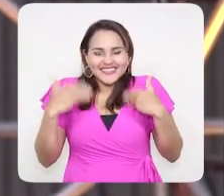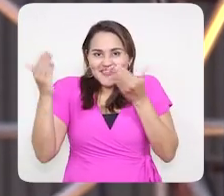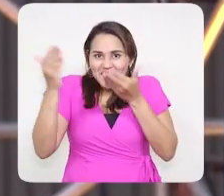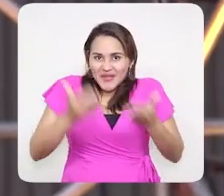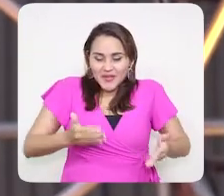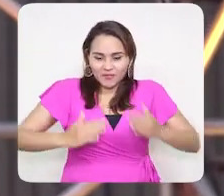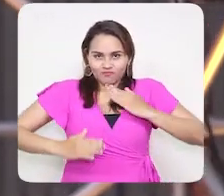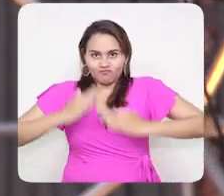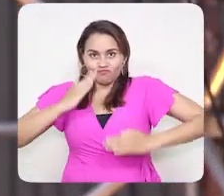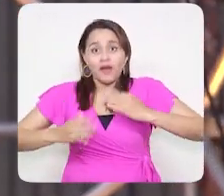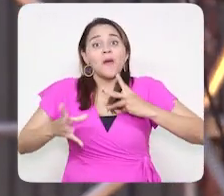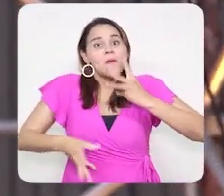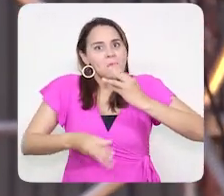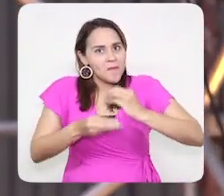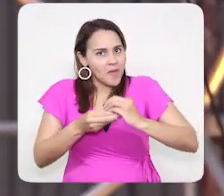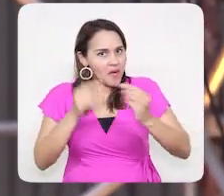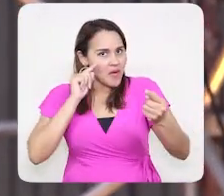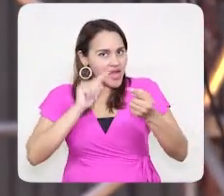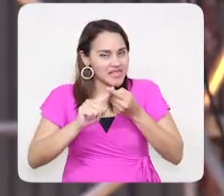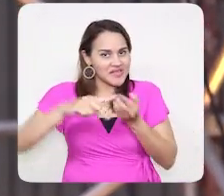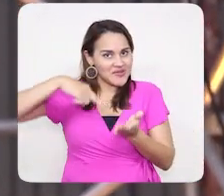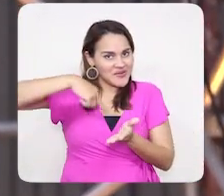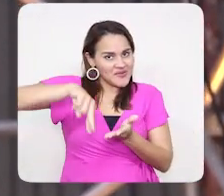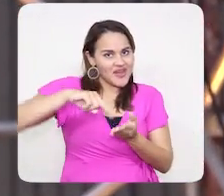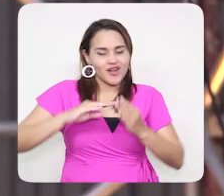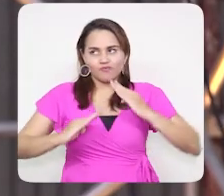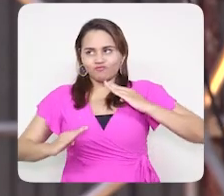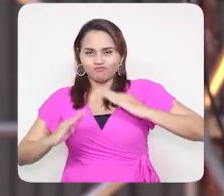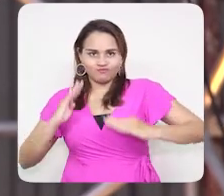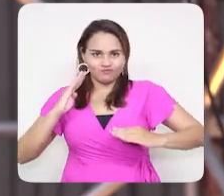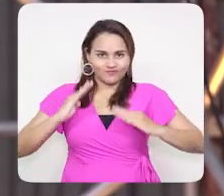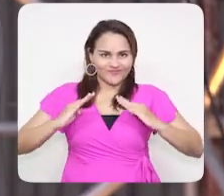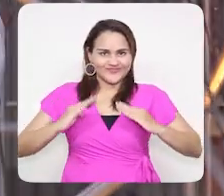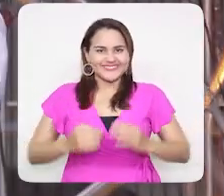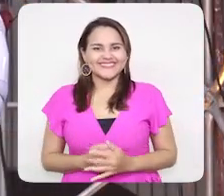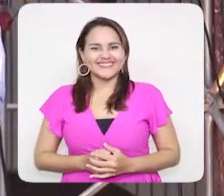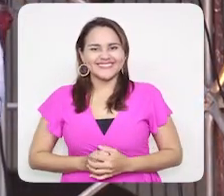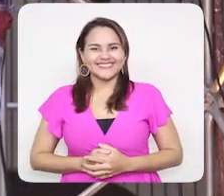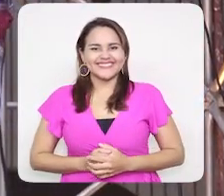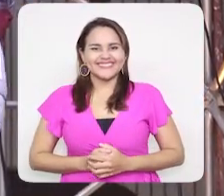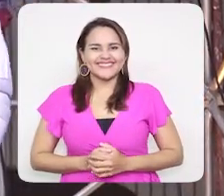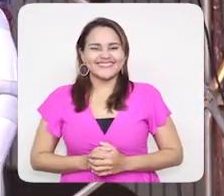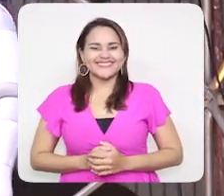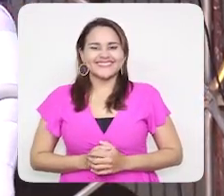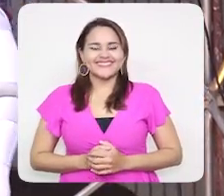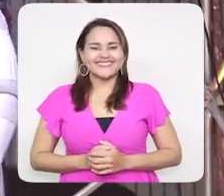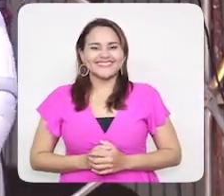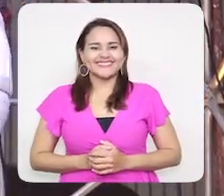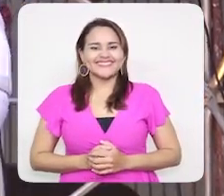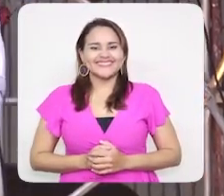por parte del androide, también disfrutaron al verlo bailar al ritmo de Stayin' Alive. Acompáñame.